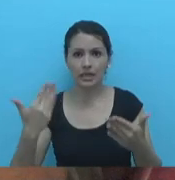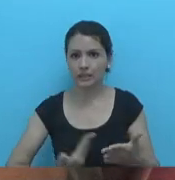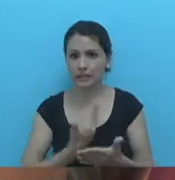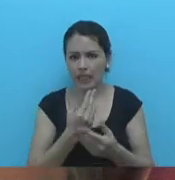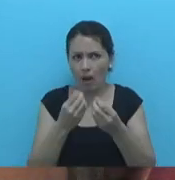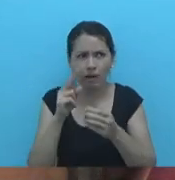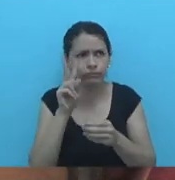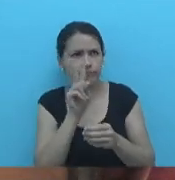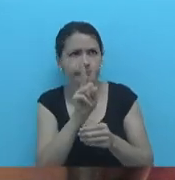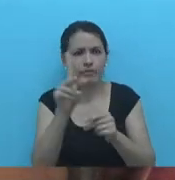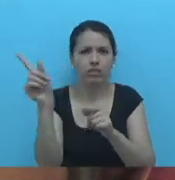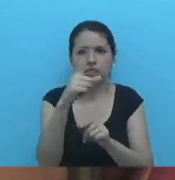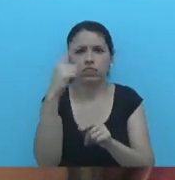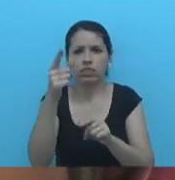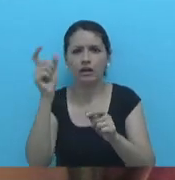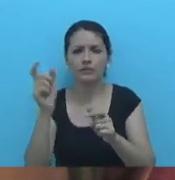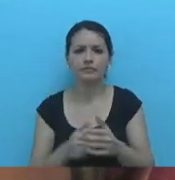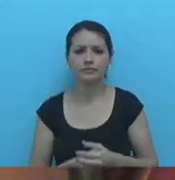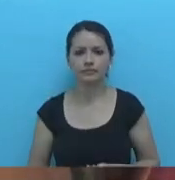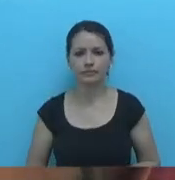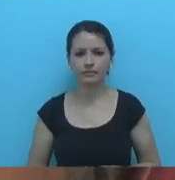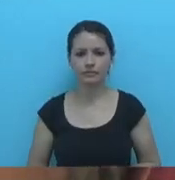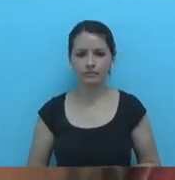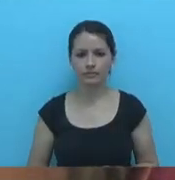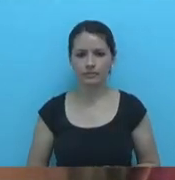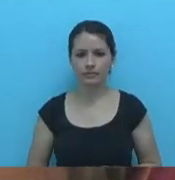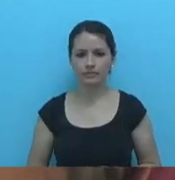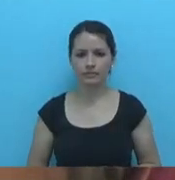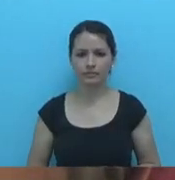proyecto que tuvo presentación el día 25 de octubre pasado.